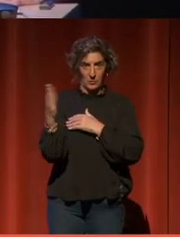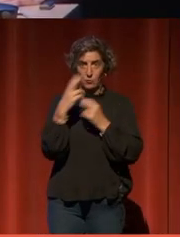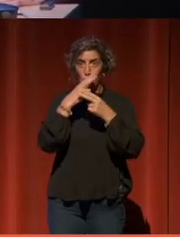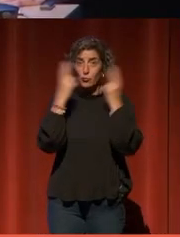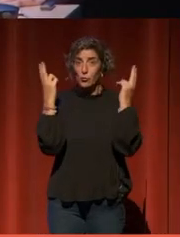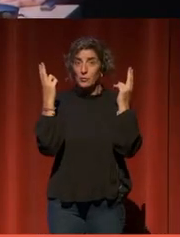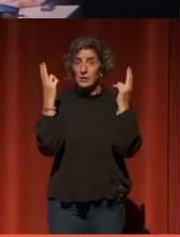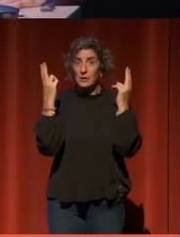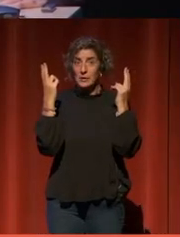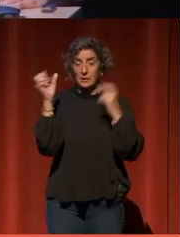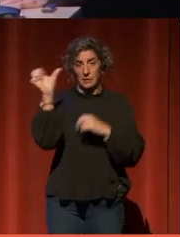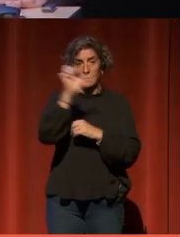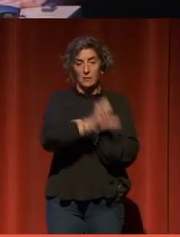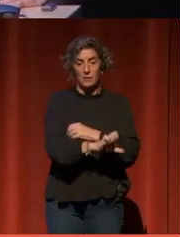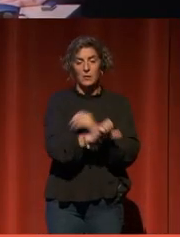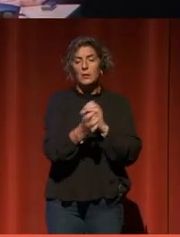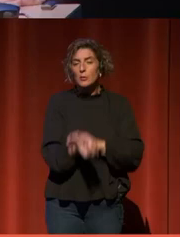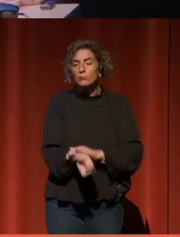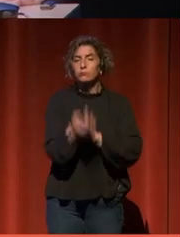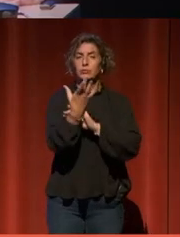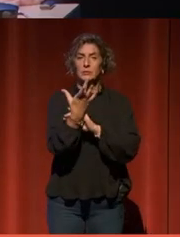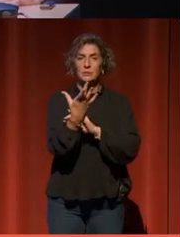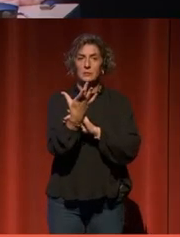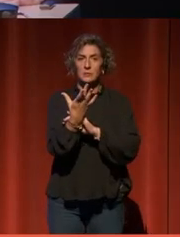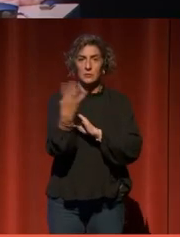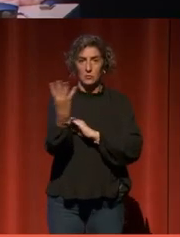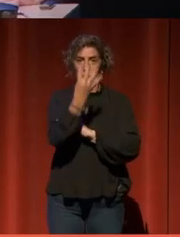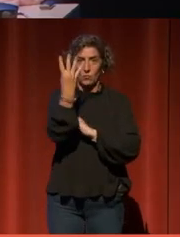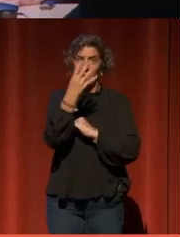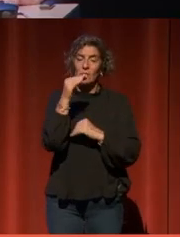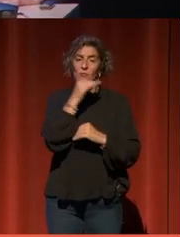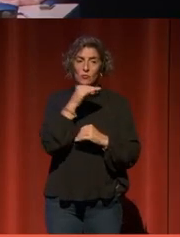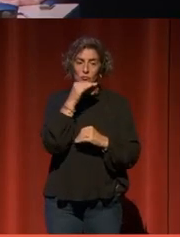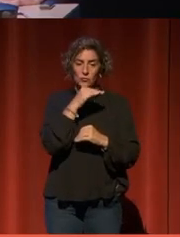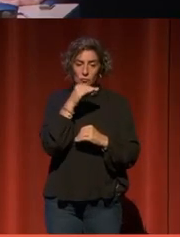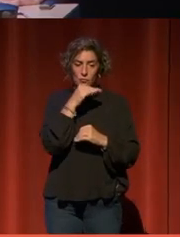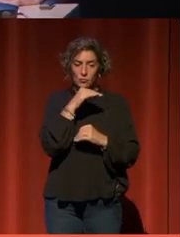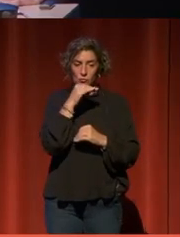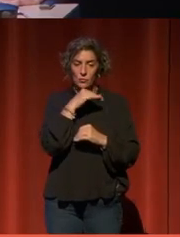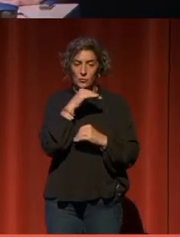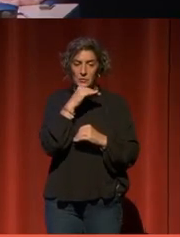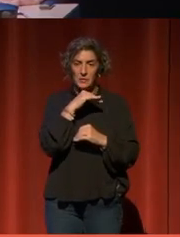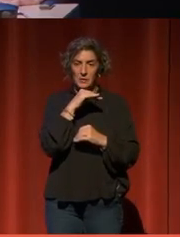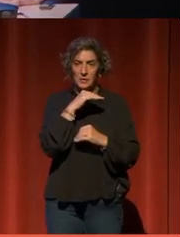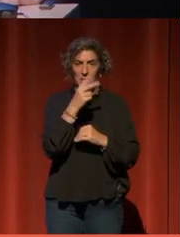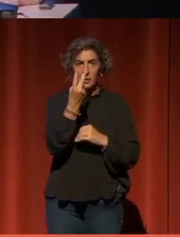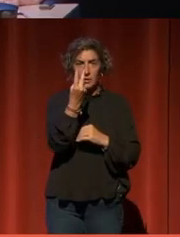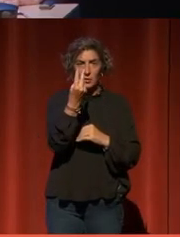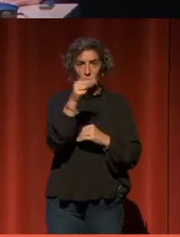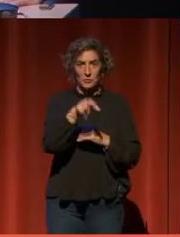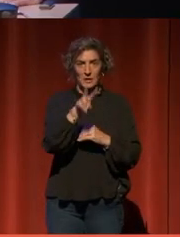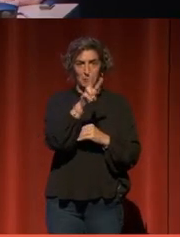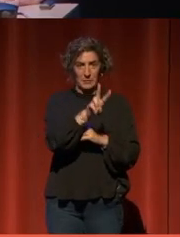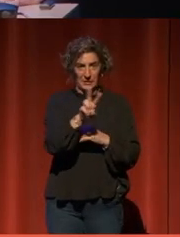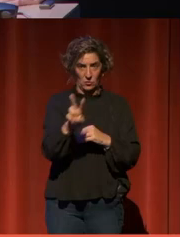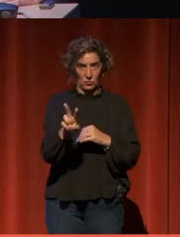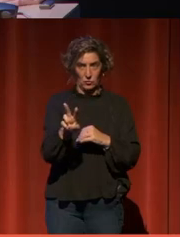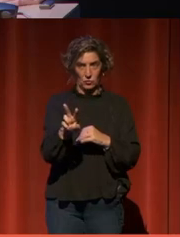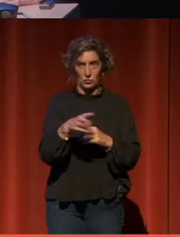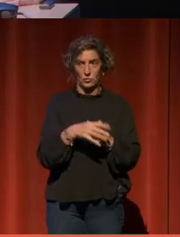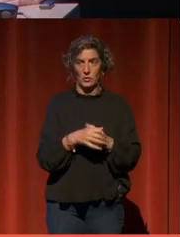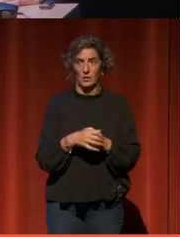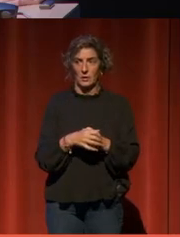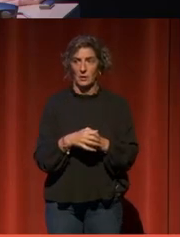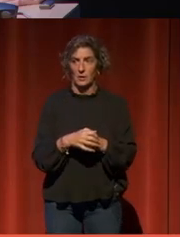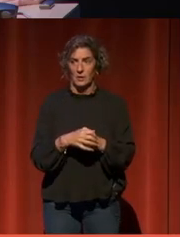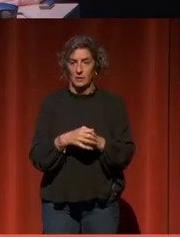se fundó en el 4 de octubre del 2022 es